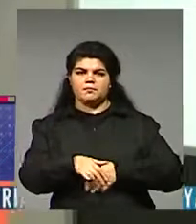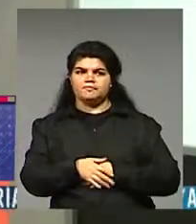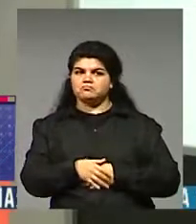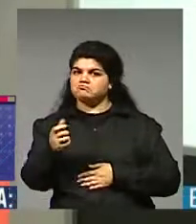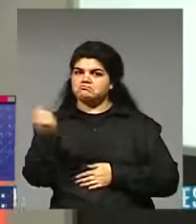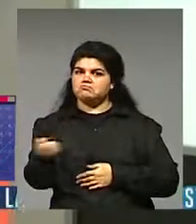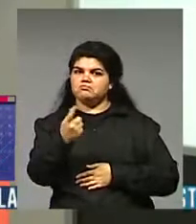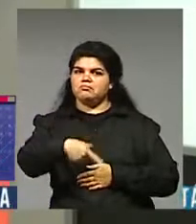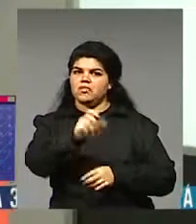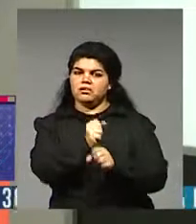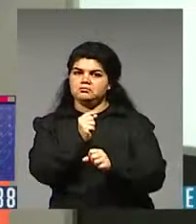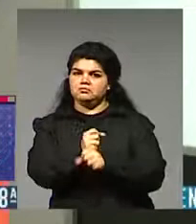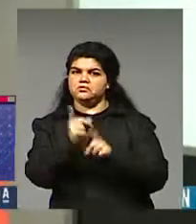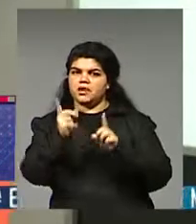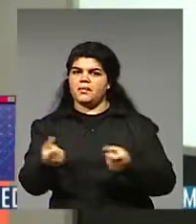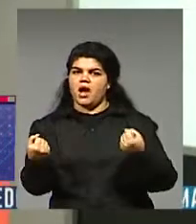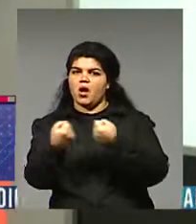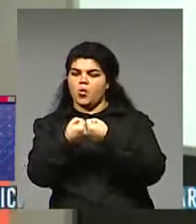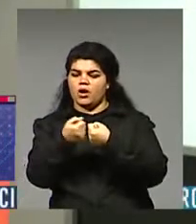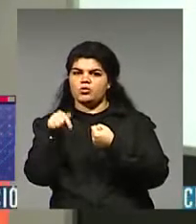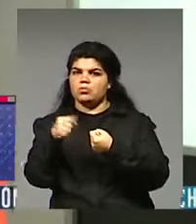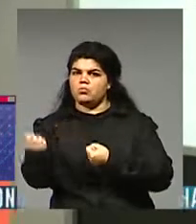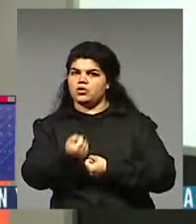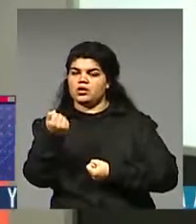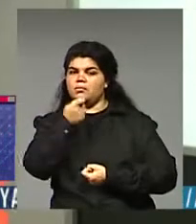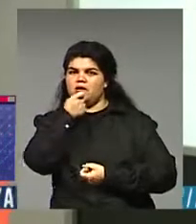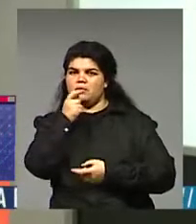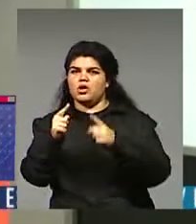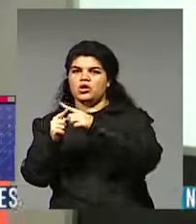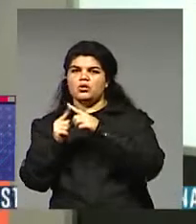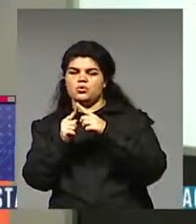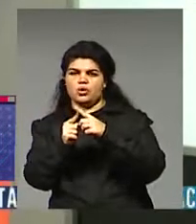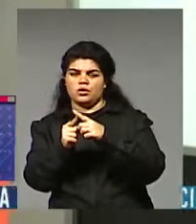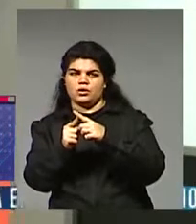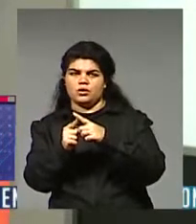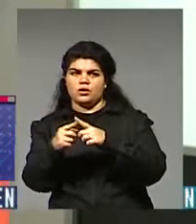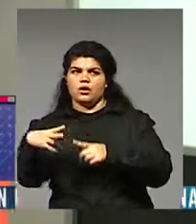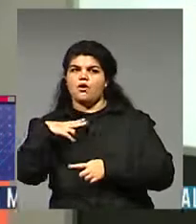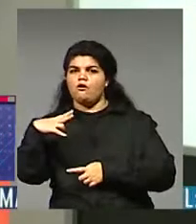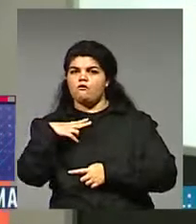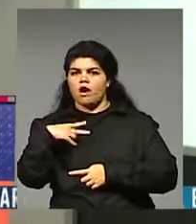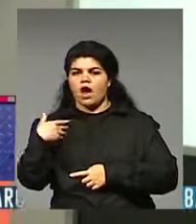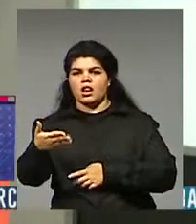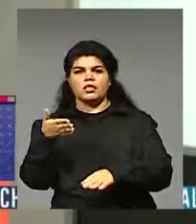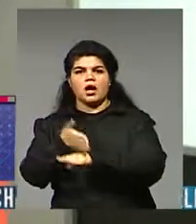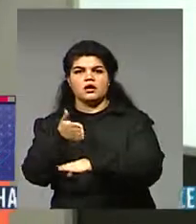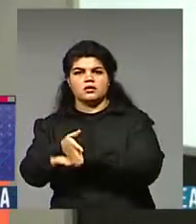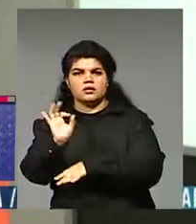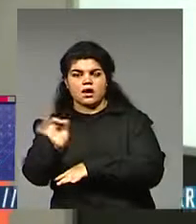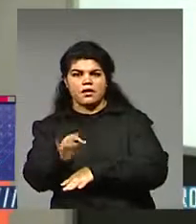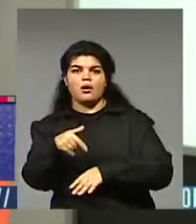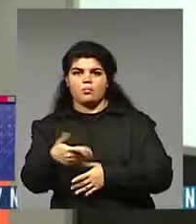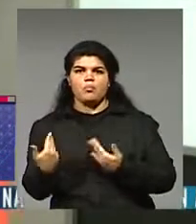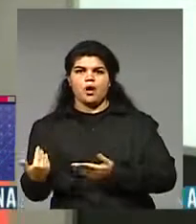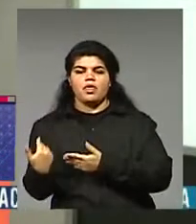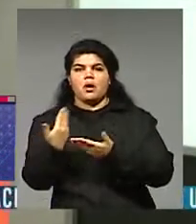tarea que llevan adelante y también esto de los convenios, porque tal vez alguien que pertenece a alguna institución que todavía no ha tenido acceso puede llegar a